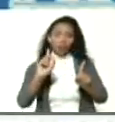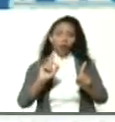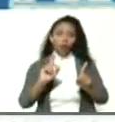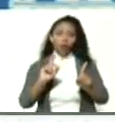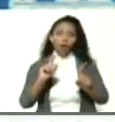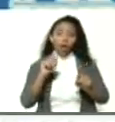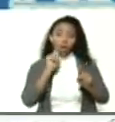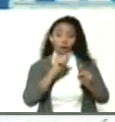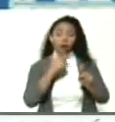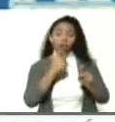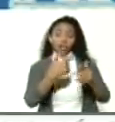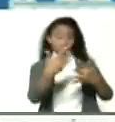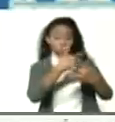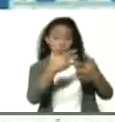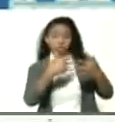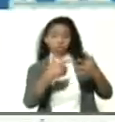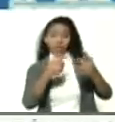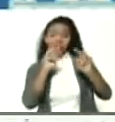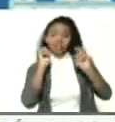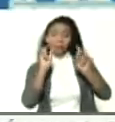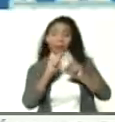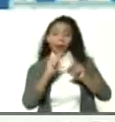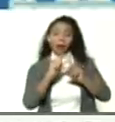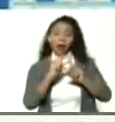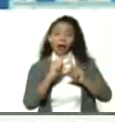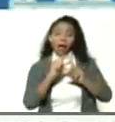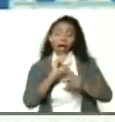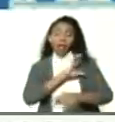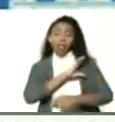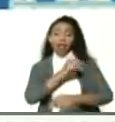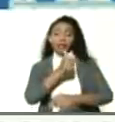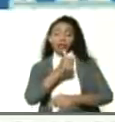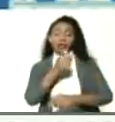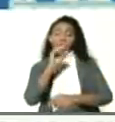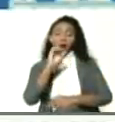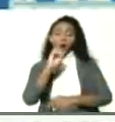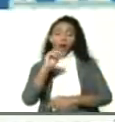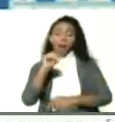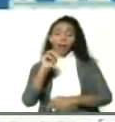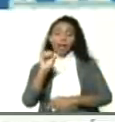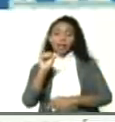dijo, textual, el director de la OMS.